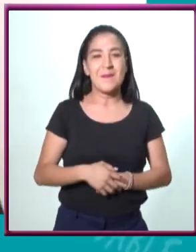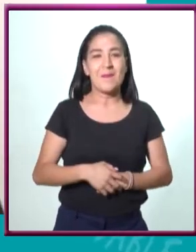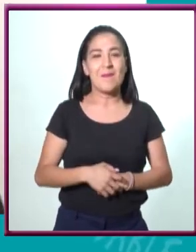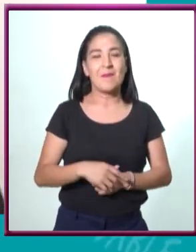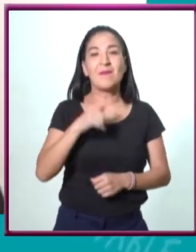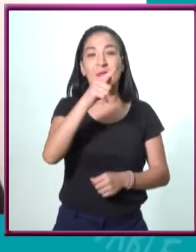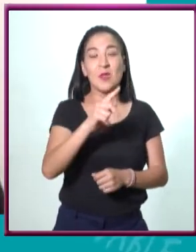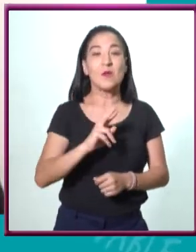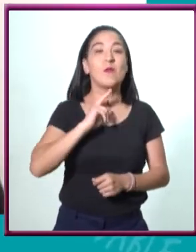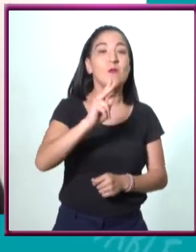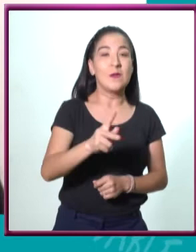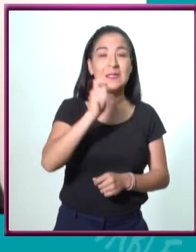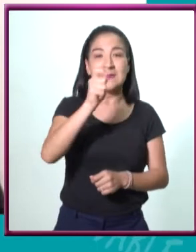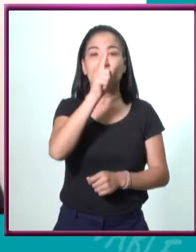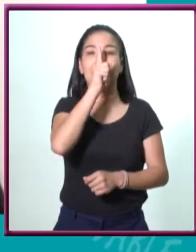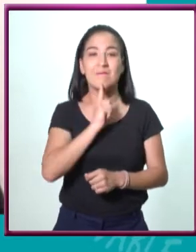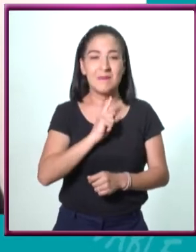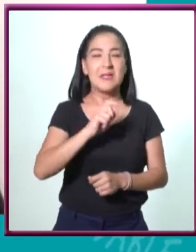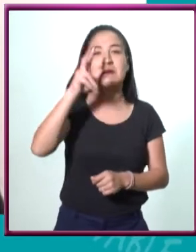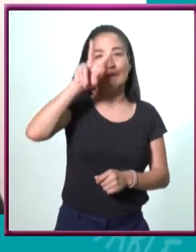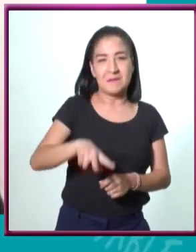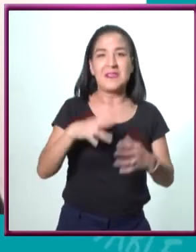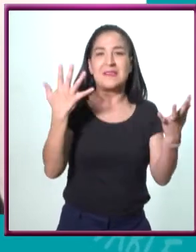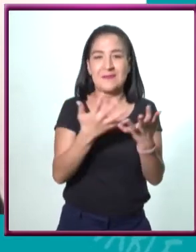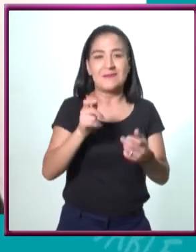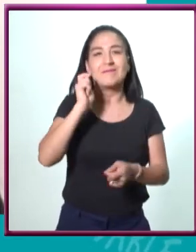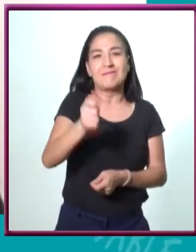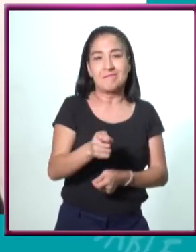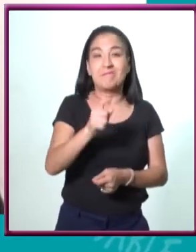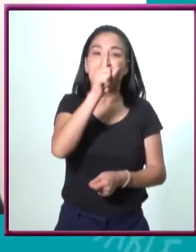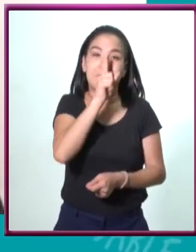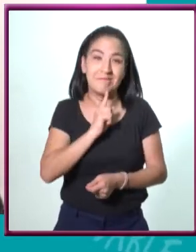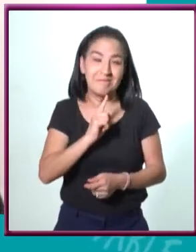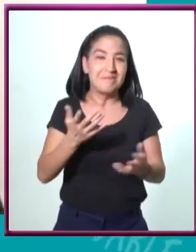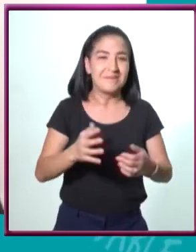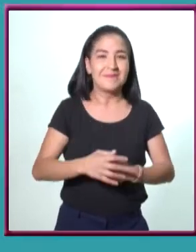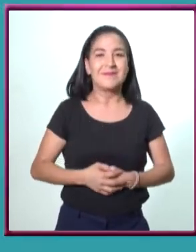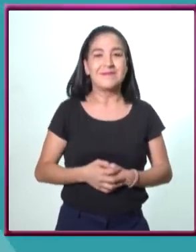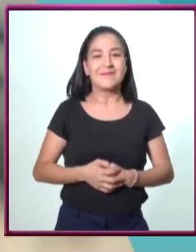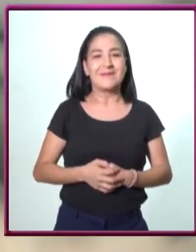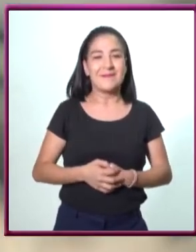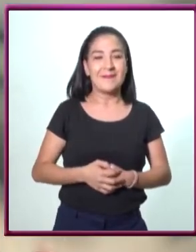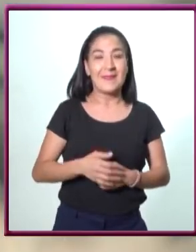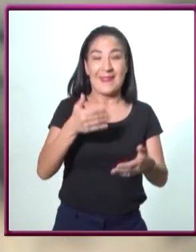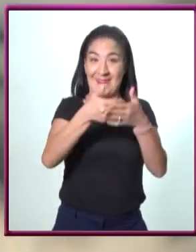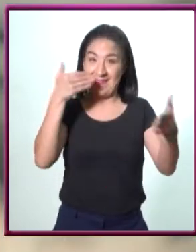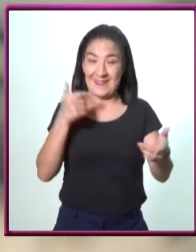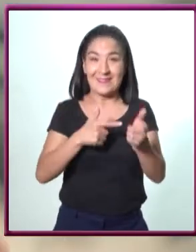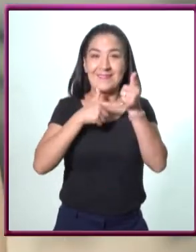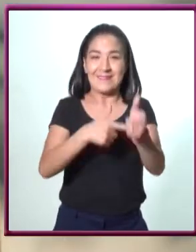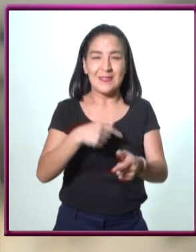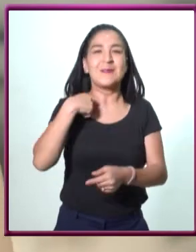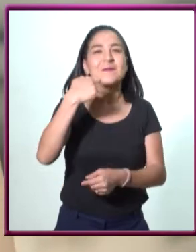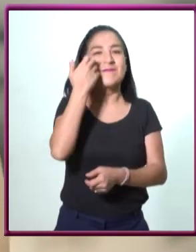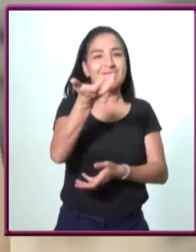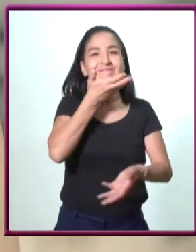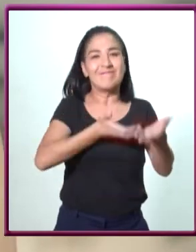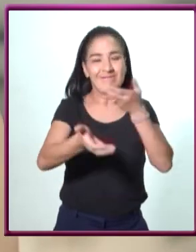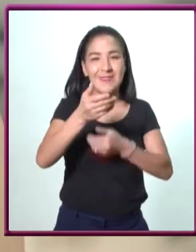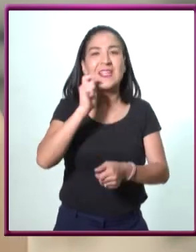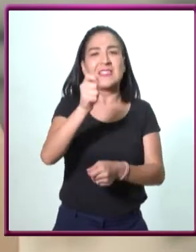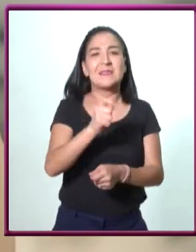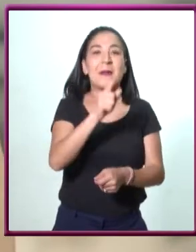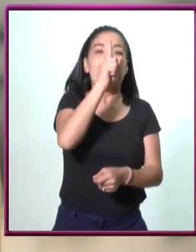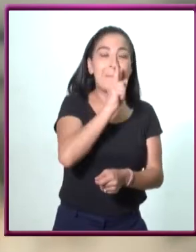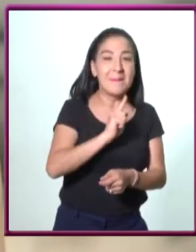Uh-huh. En boca del mentiroso, lo cierto se hace mentira. Antes de seguir, quería compartirte los